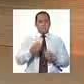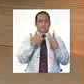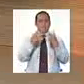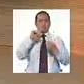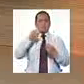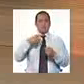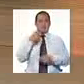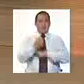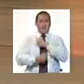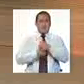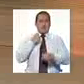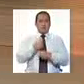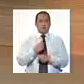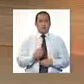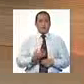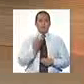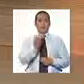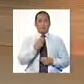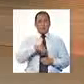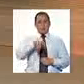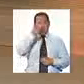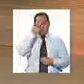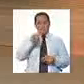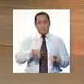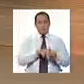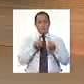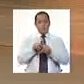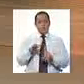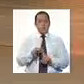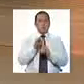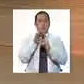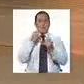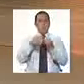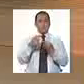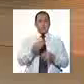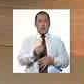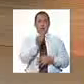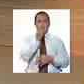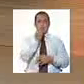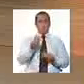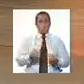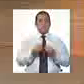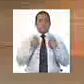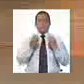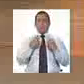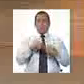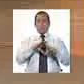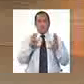años la papa peruana y uno de los principales ojos alimentos para el